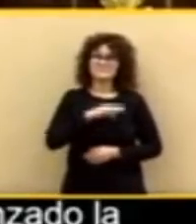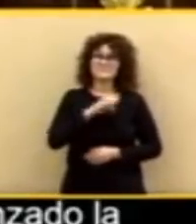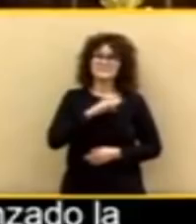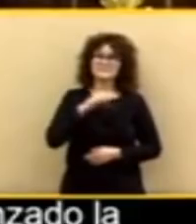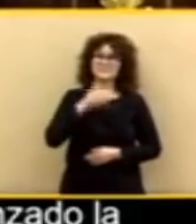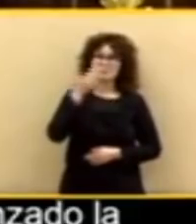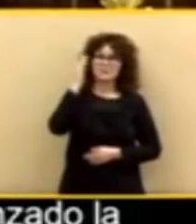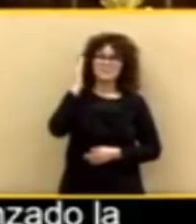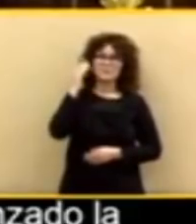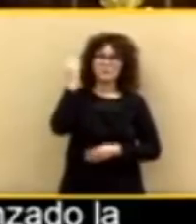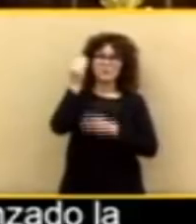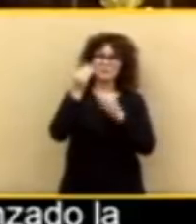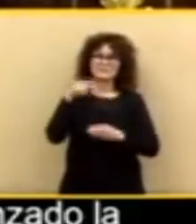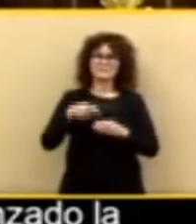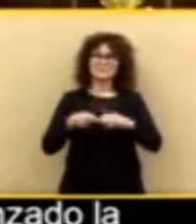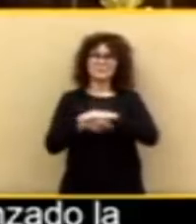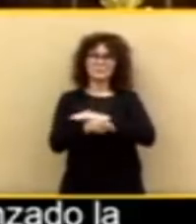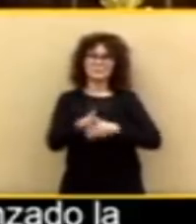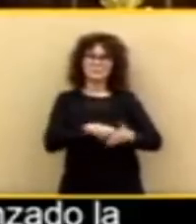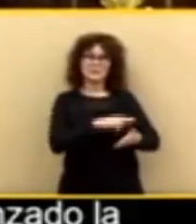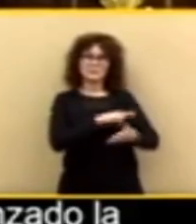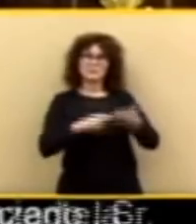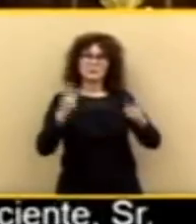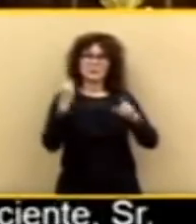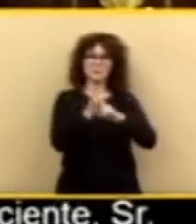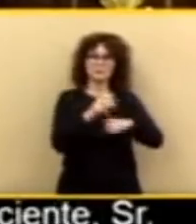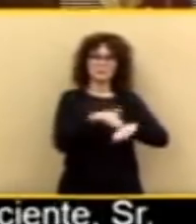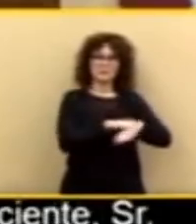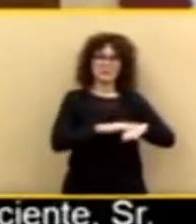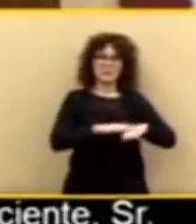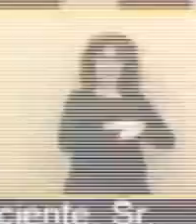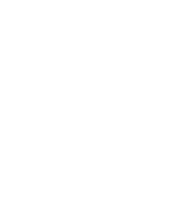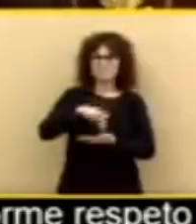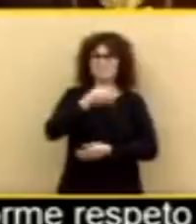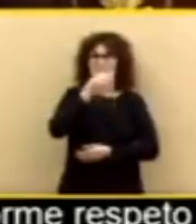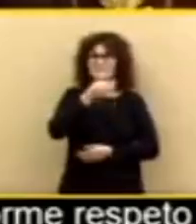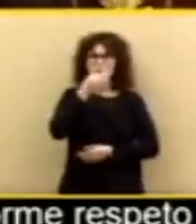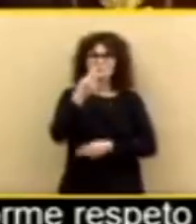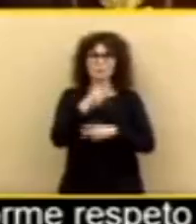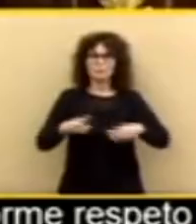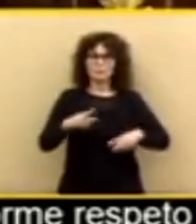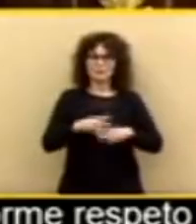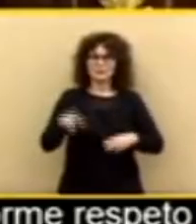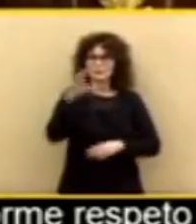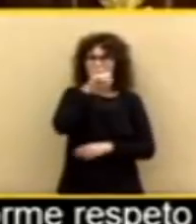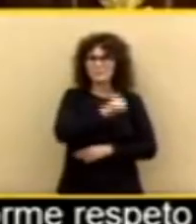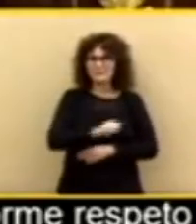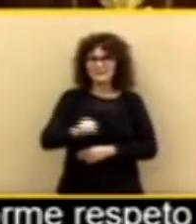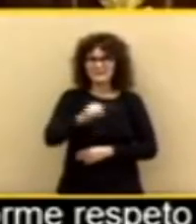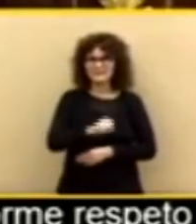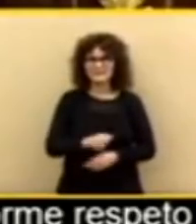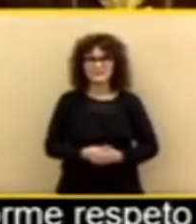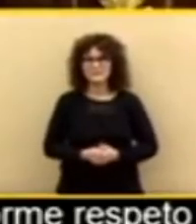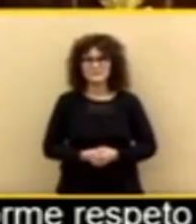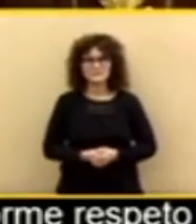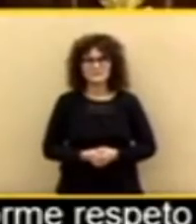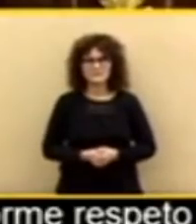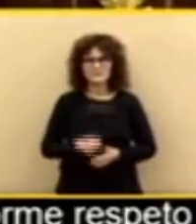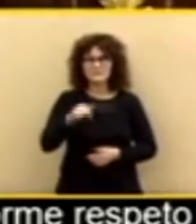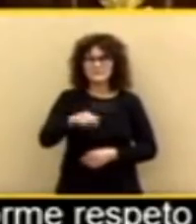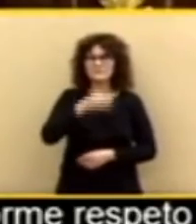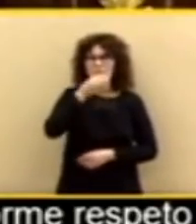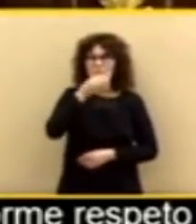respetos por el marqués de Valdegamas. ¿Verdad? Sí, no, oye, gran autor por otro lado. Eso no, con todo nuestro respeto, bueno, por el marqués de Valdegamas, que fue